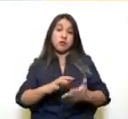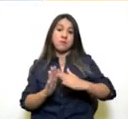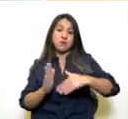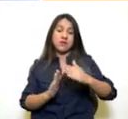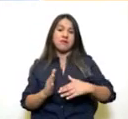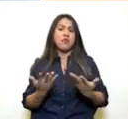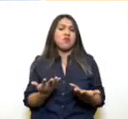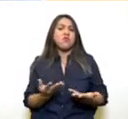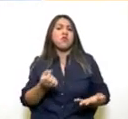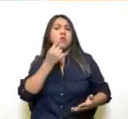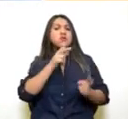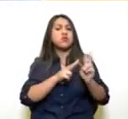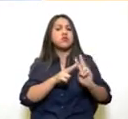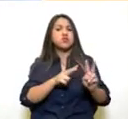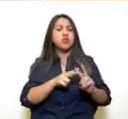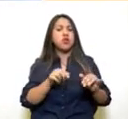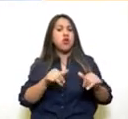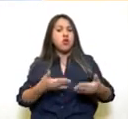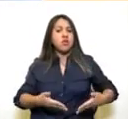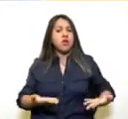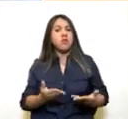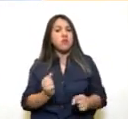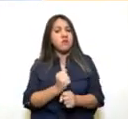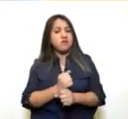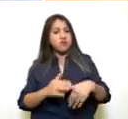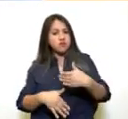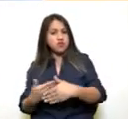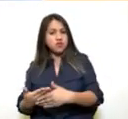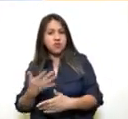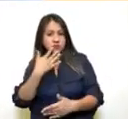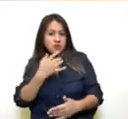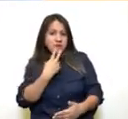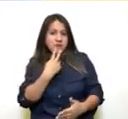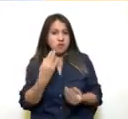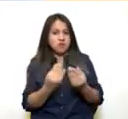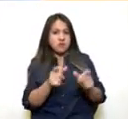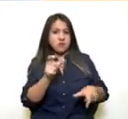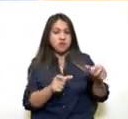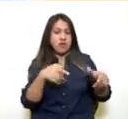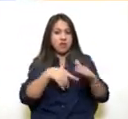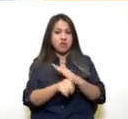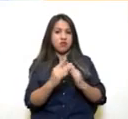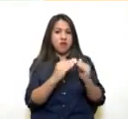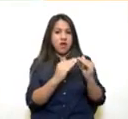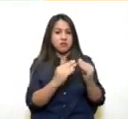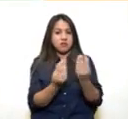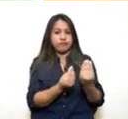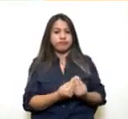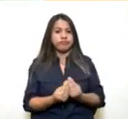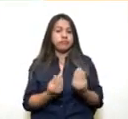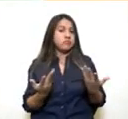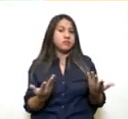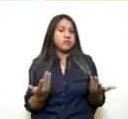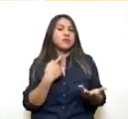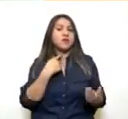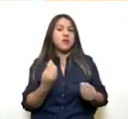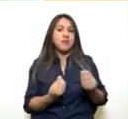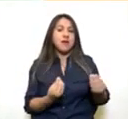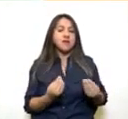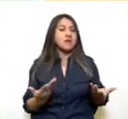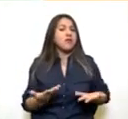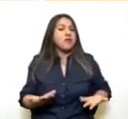para las acción hoy día como ha funcionado el confinamiento por ejemplo la ventana en el territorio qué pasa y cómo